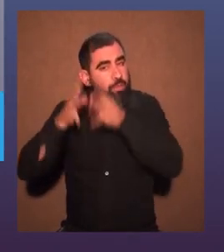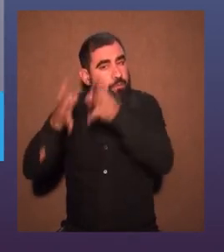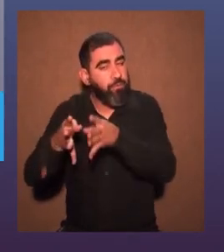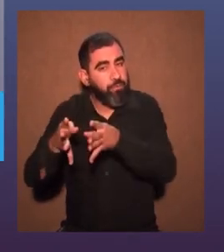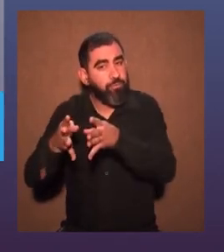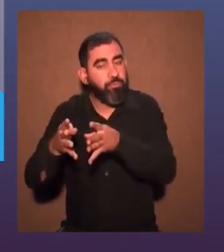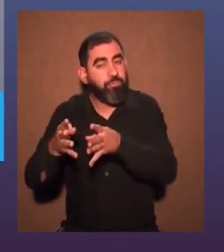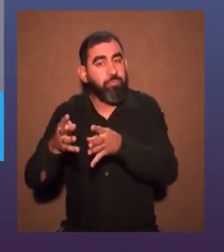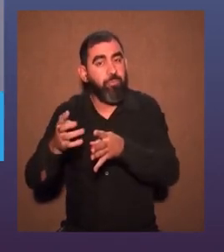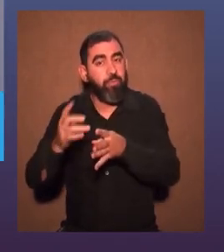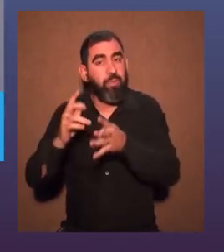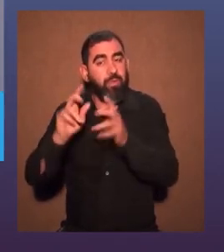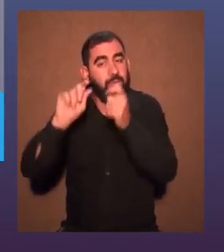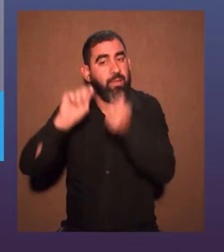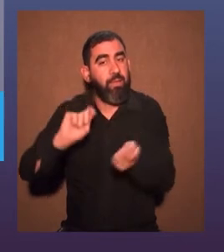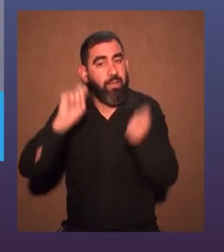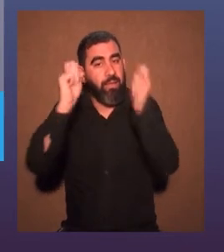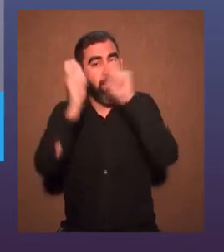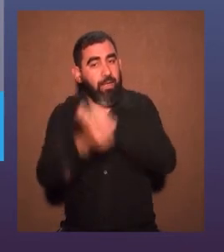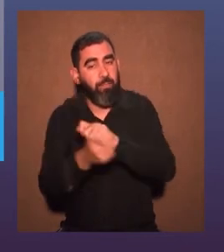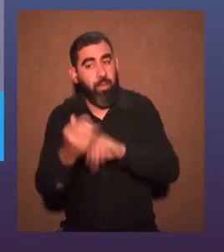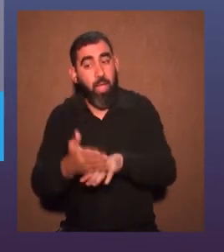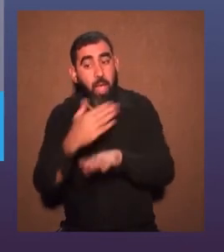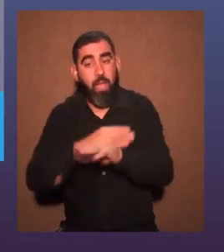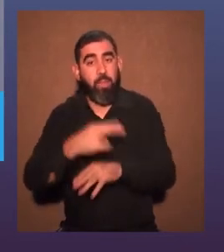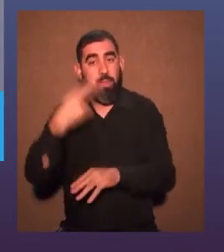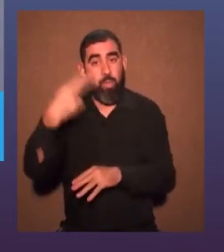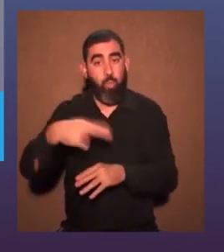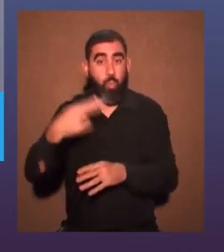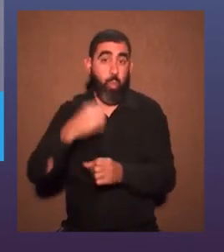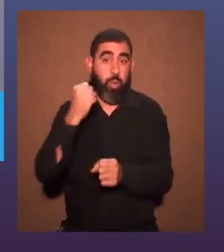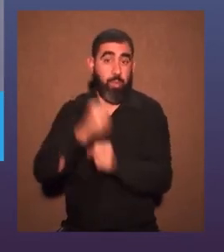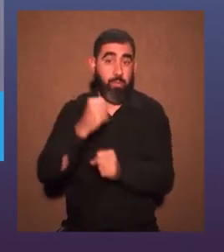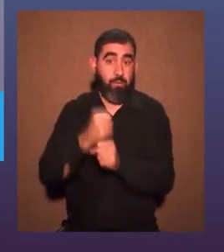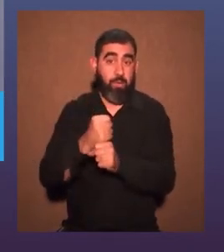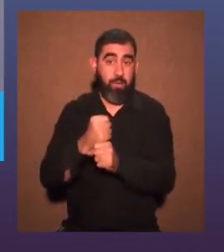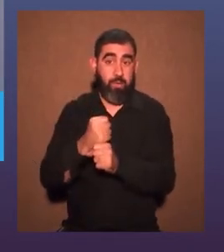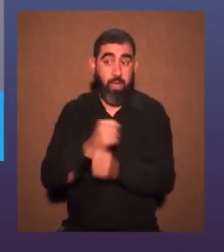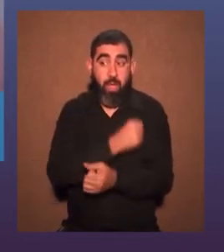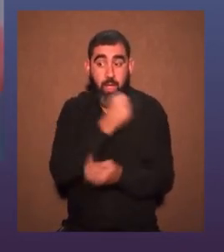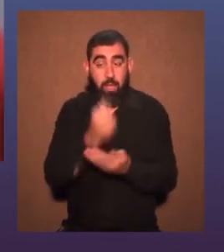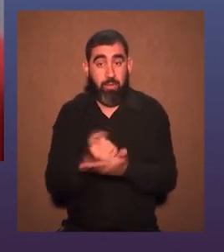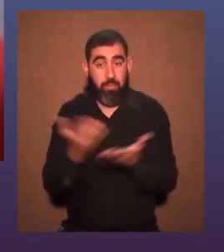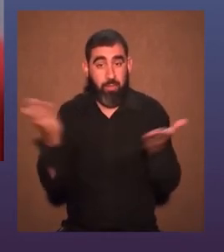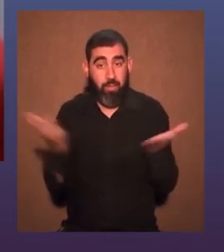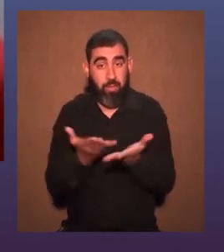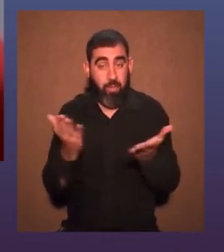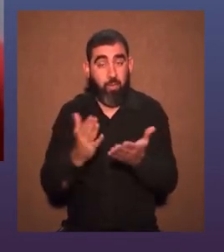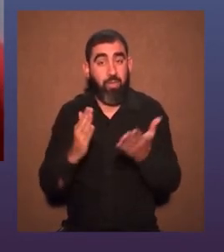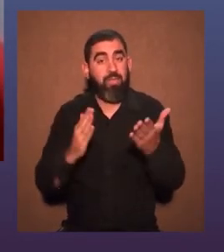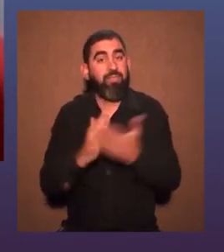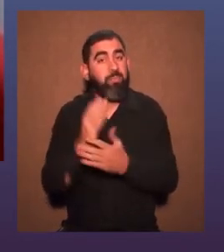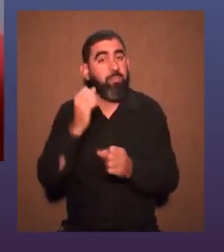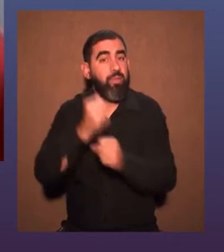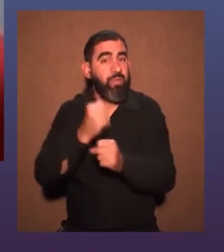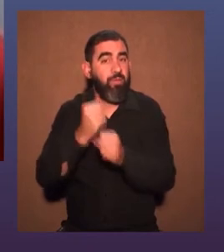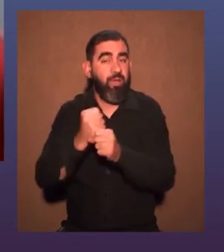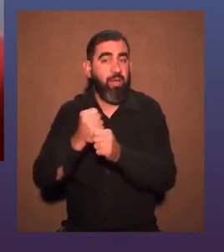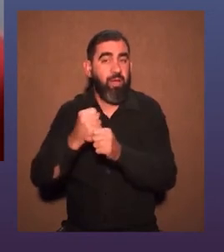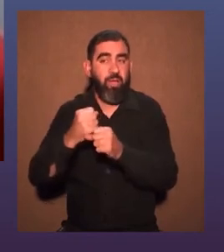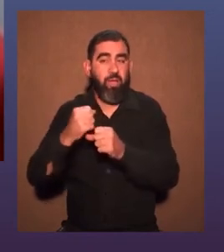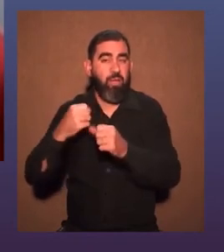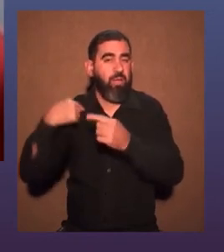el de ir hacia otro lado donde no me había tocado trabajar con el ballet hasta ahora. Siempre me tocaron trabajar con